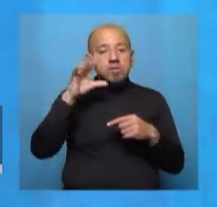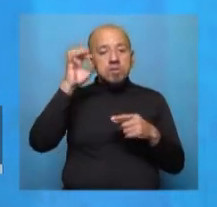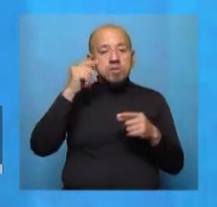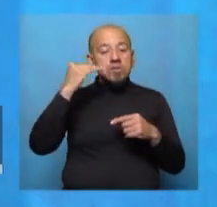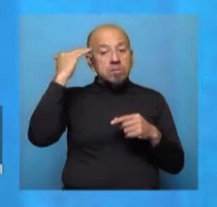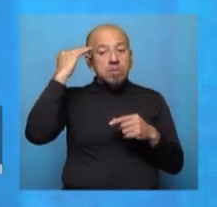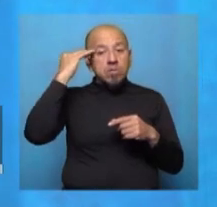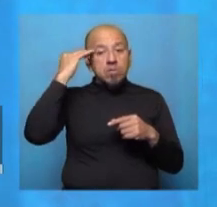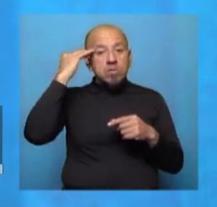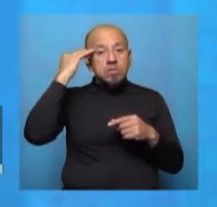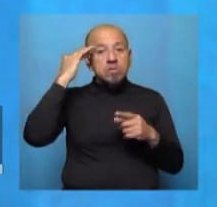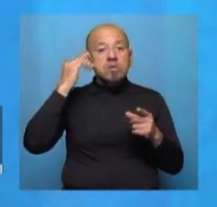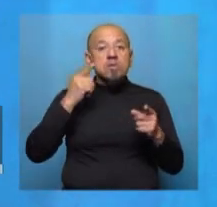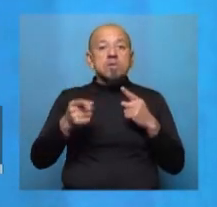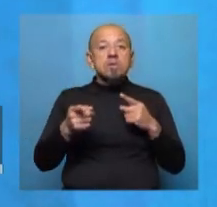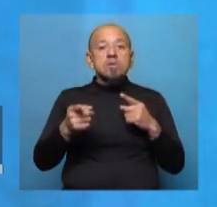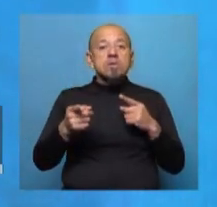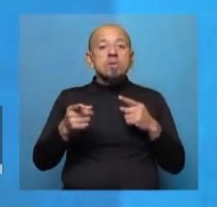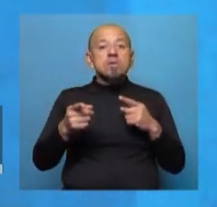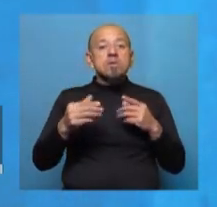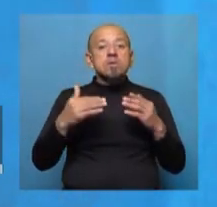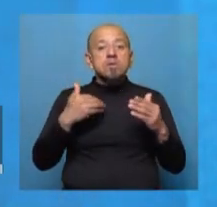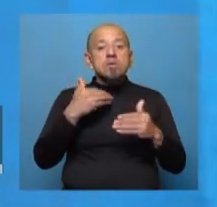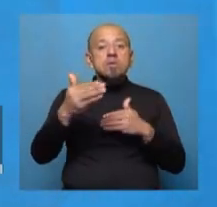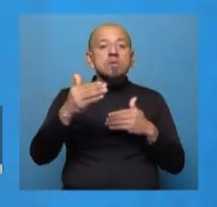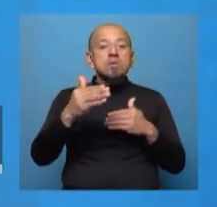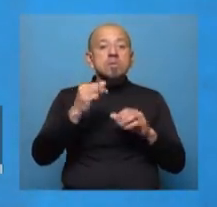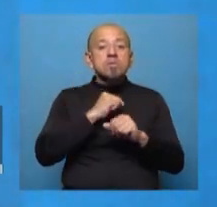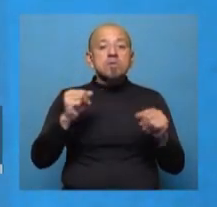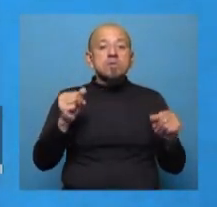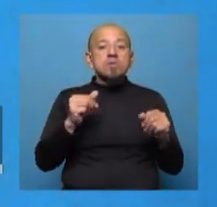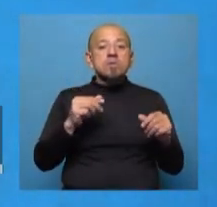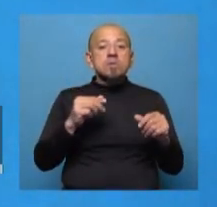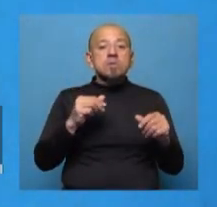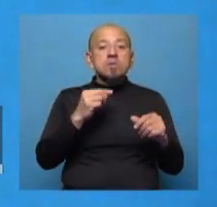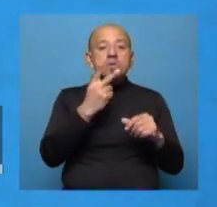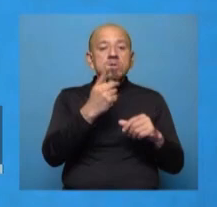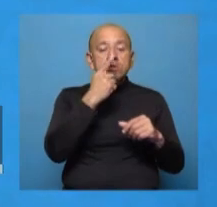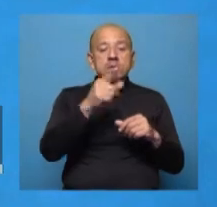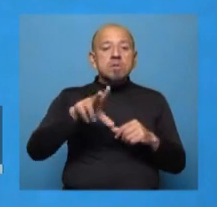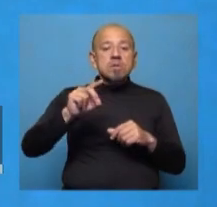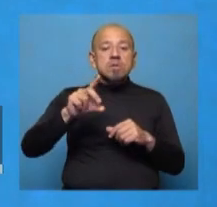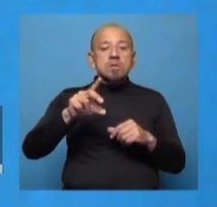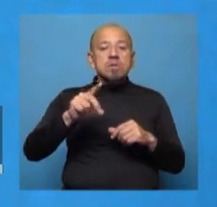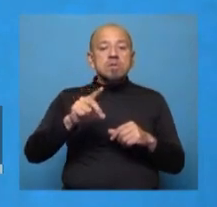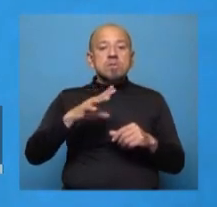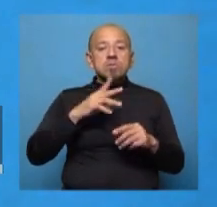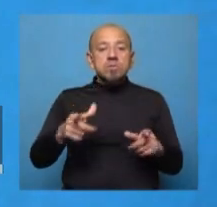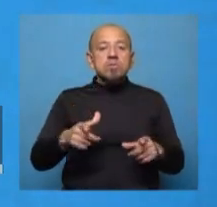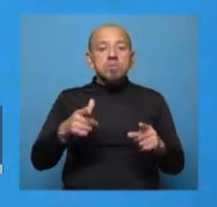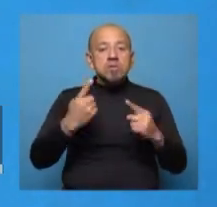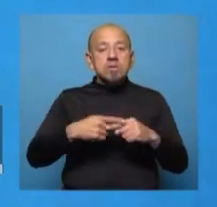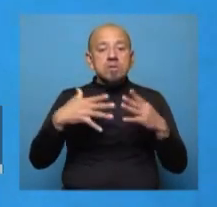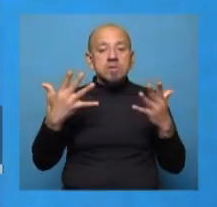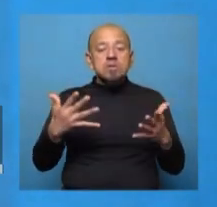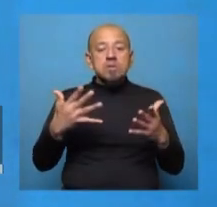memoria y de un camino que nos permita llegar al 2030 con una gran celebración